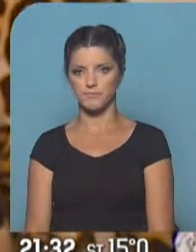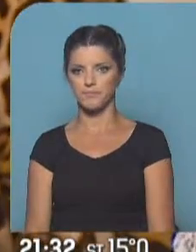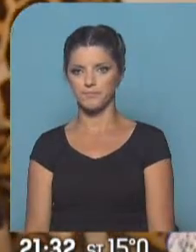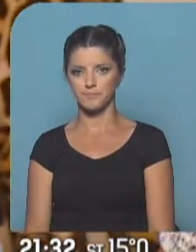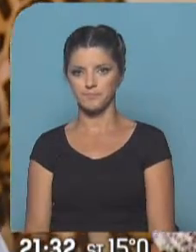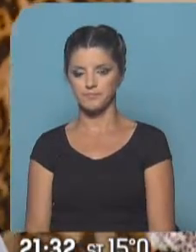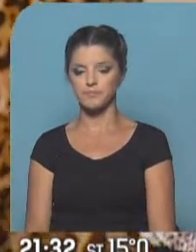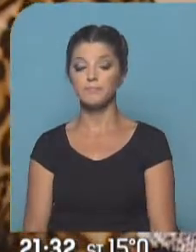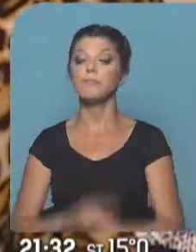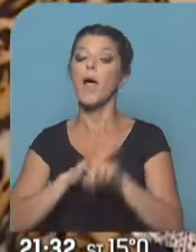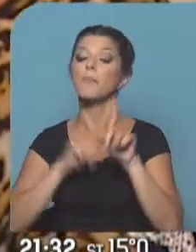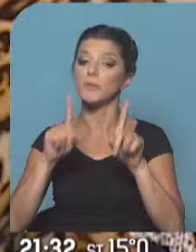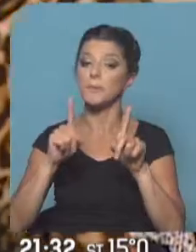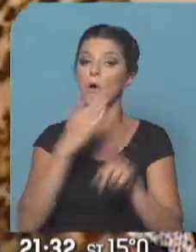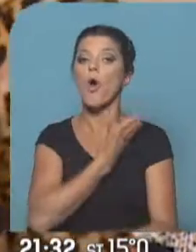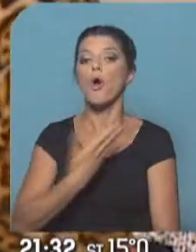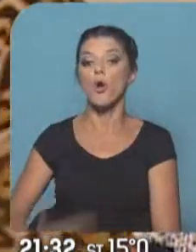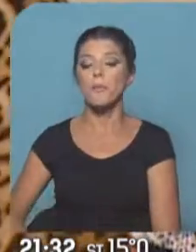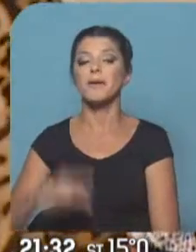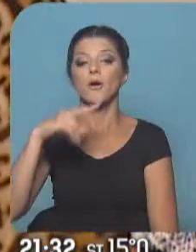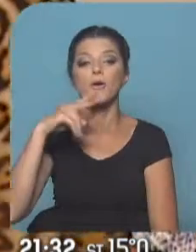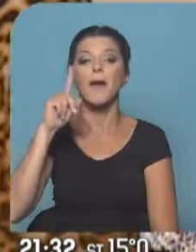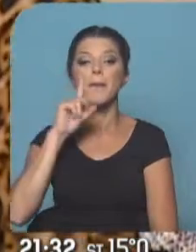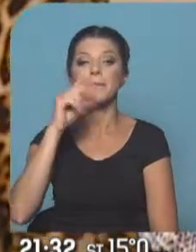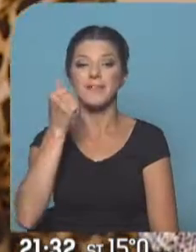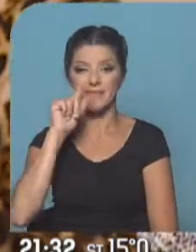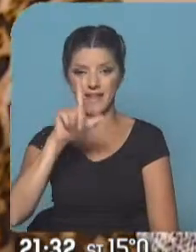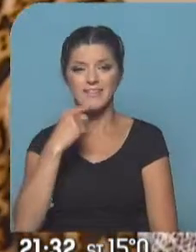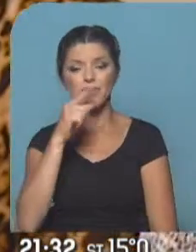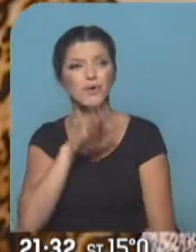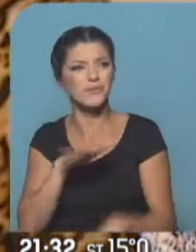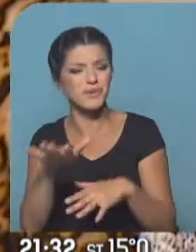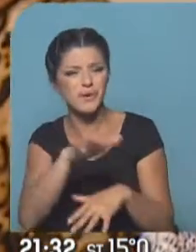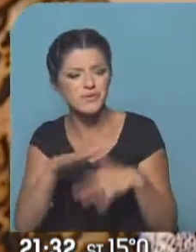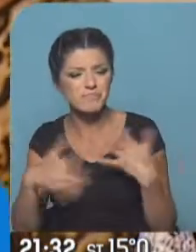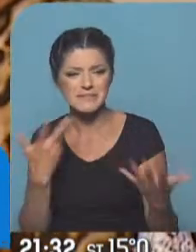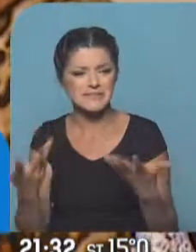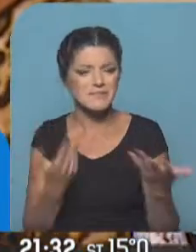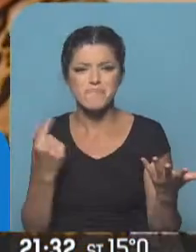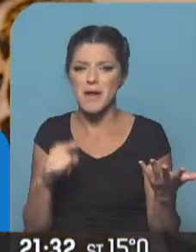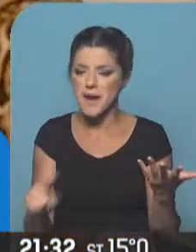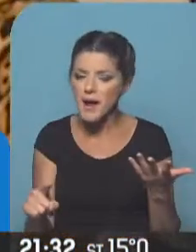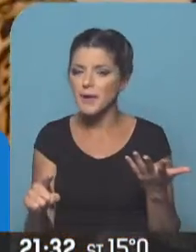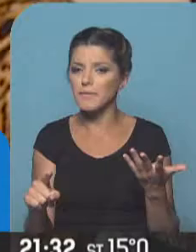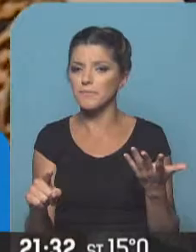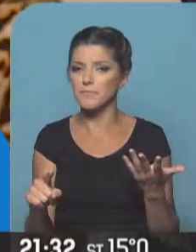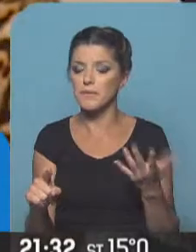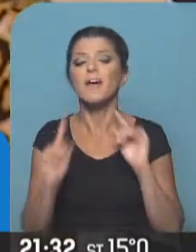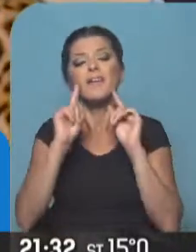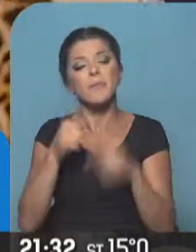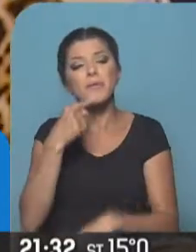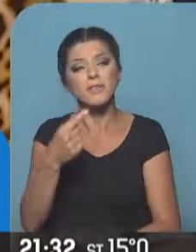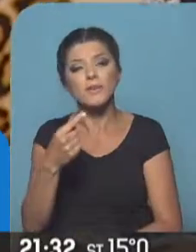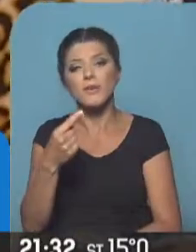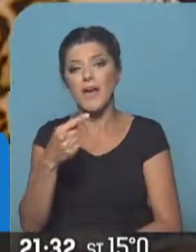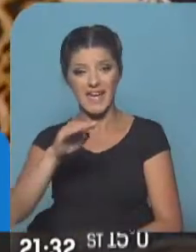Por su parte, María Eugenia Vidal dijo que hay un clima raro. La gobernadora de la provincia de Buenos Aires agregó que hay un